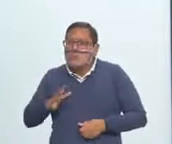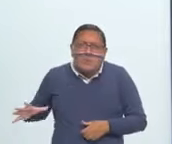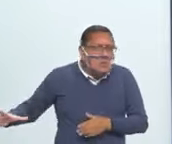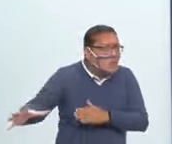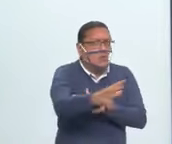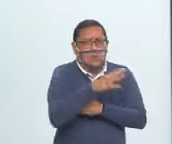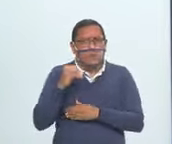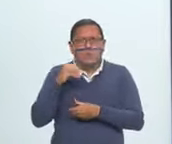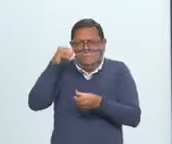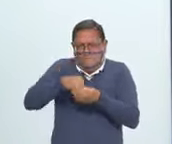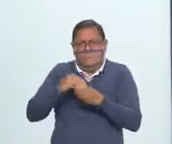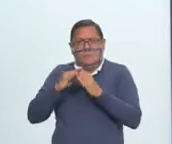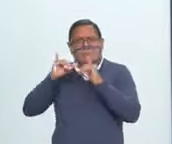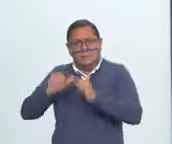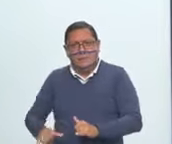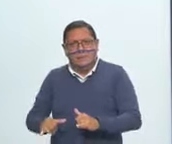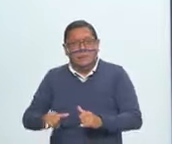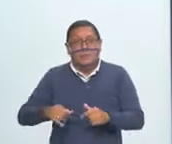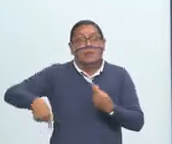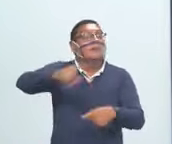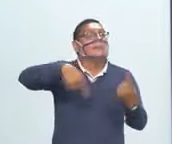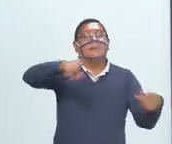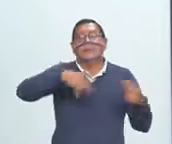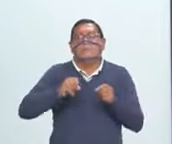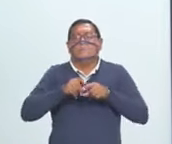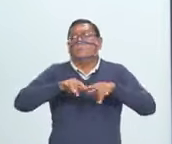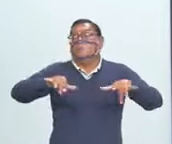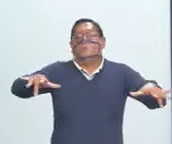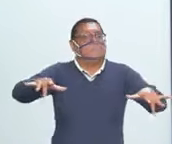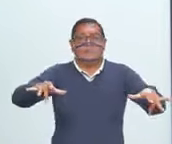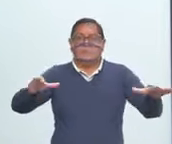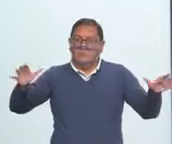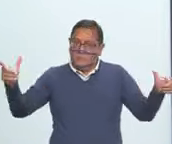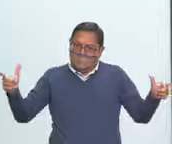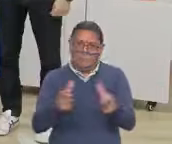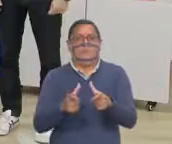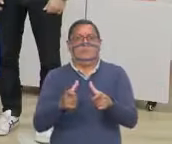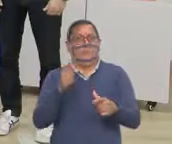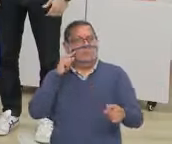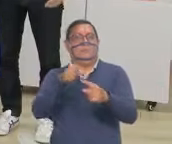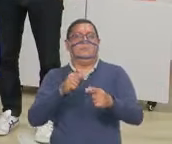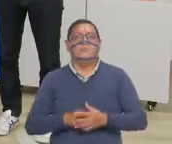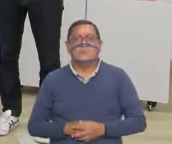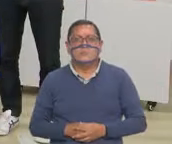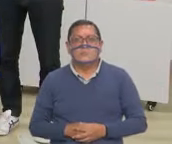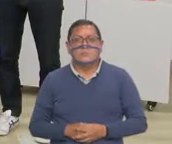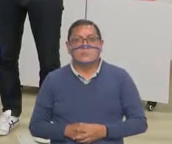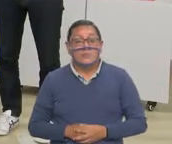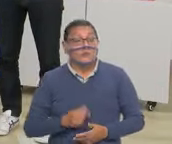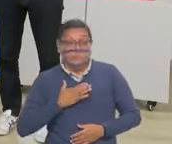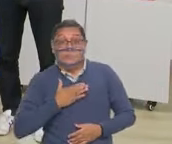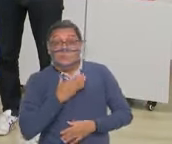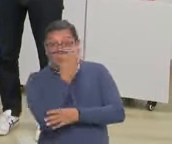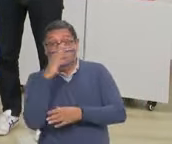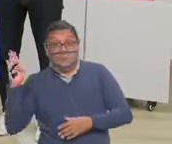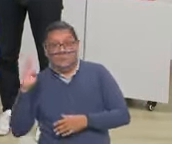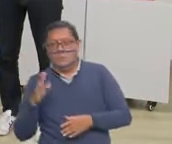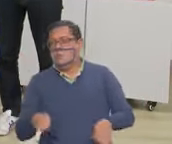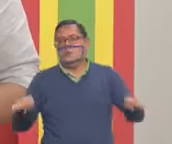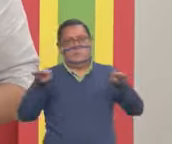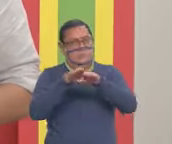la alta circulación y bajar considerablemente la velocidad del contagio. En Barranquilla, las medidas serán